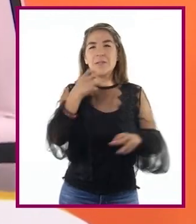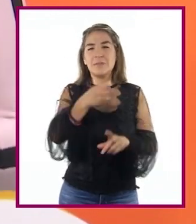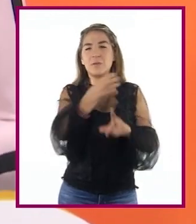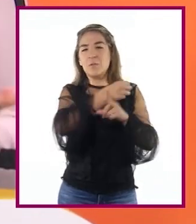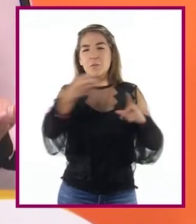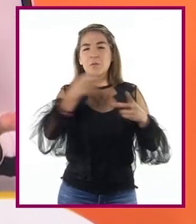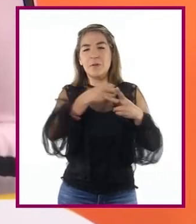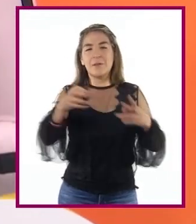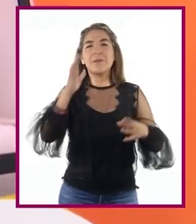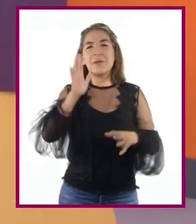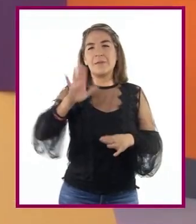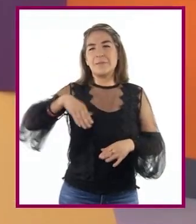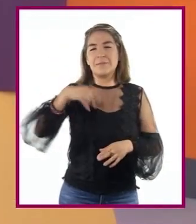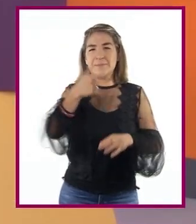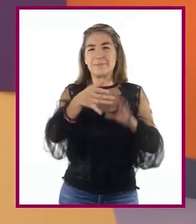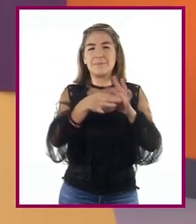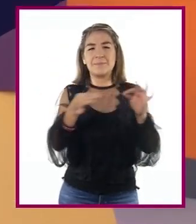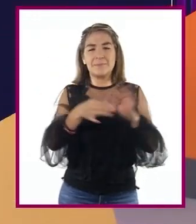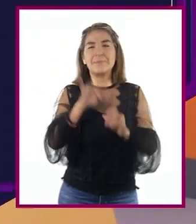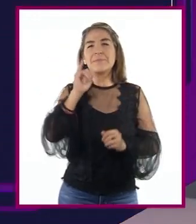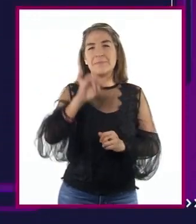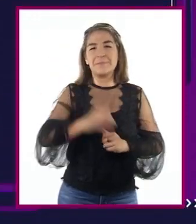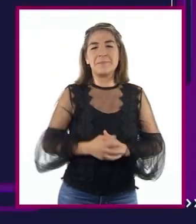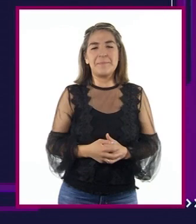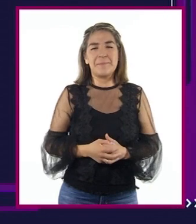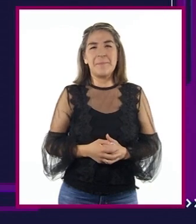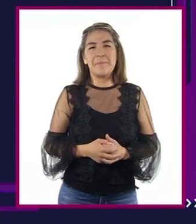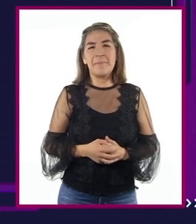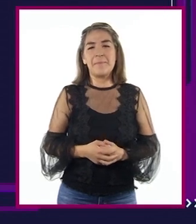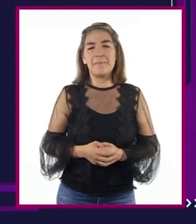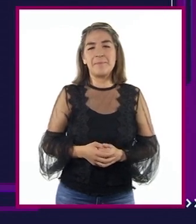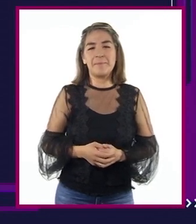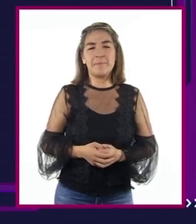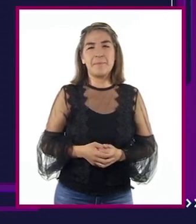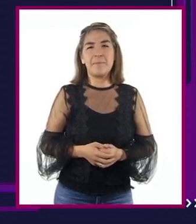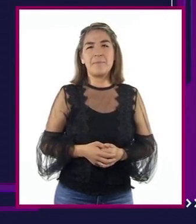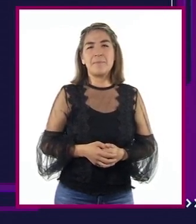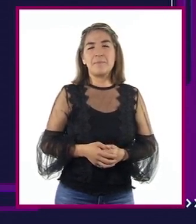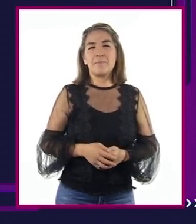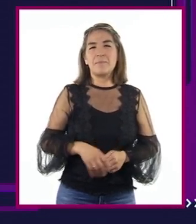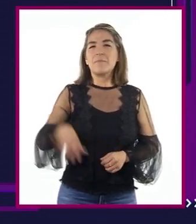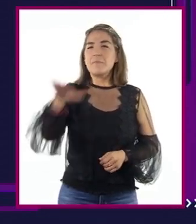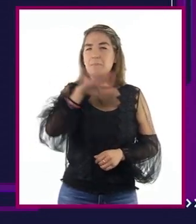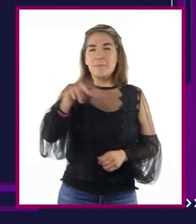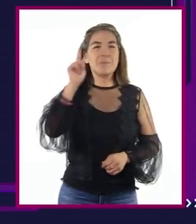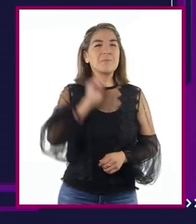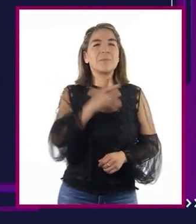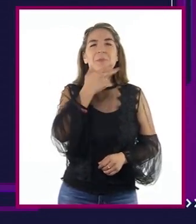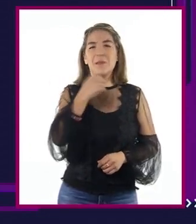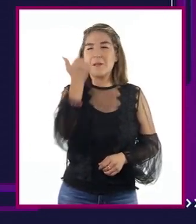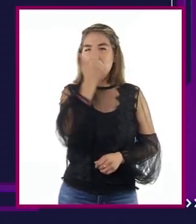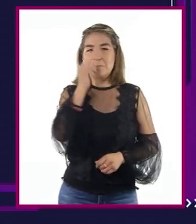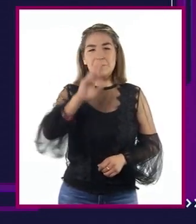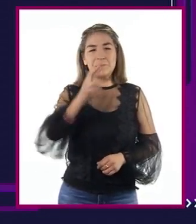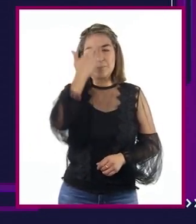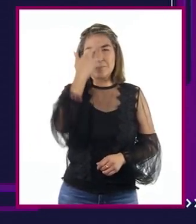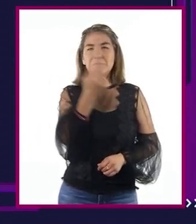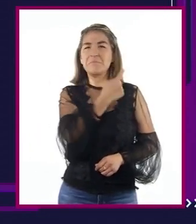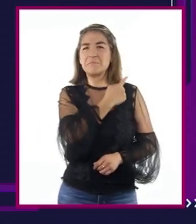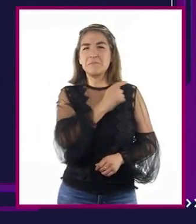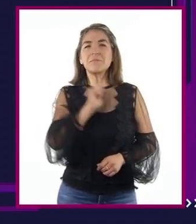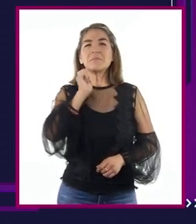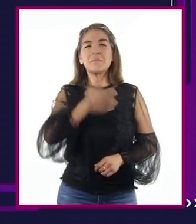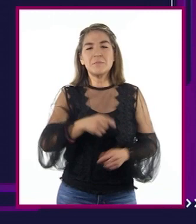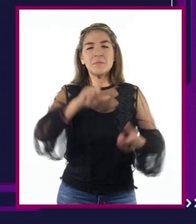organizadores ya mencionados. Así es, maestra Jessica. Alumnas y alumnos, recordemos que las variables